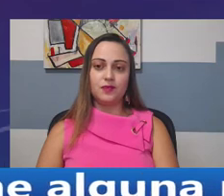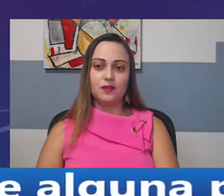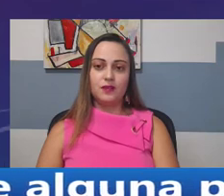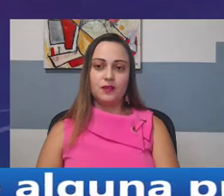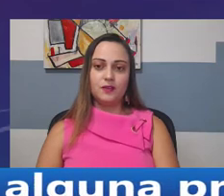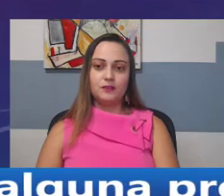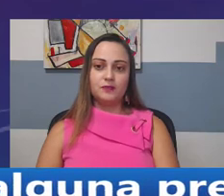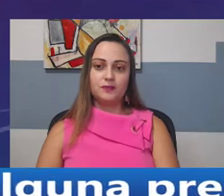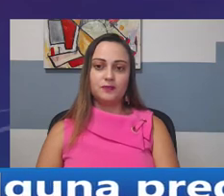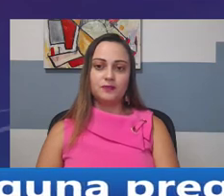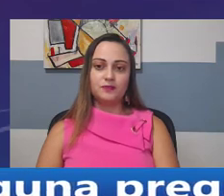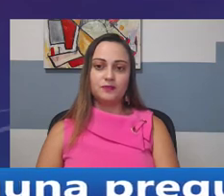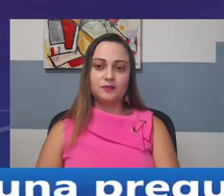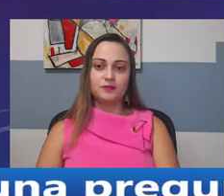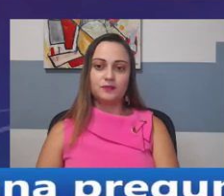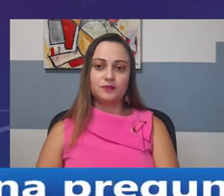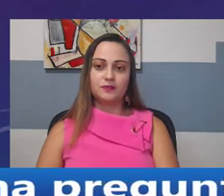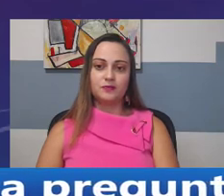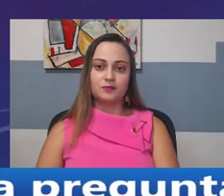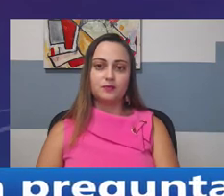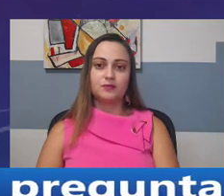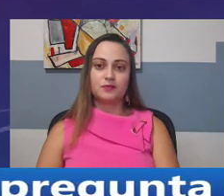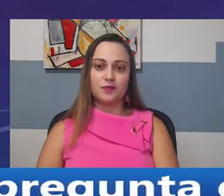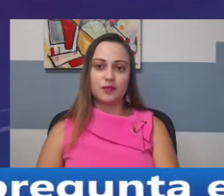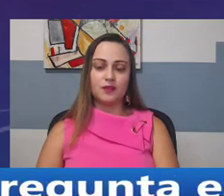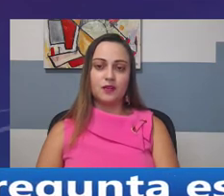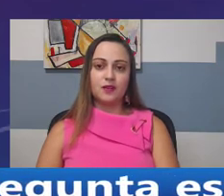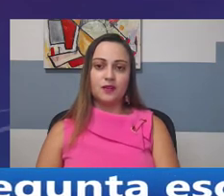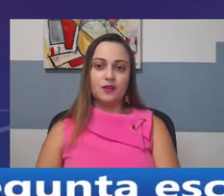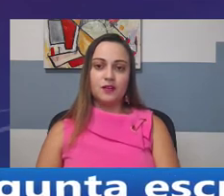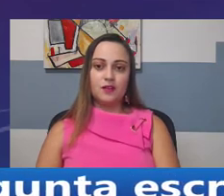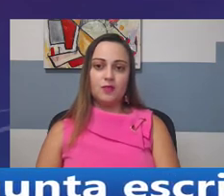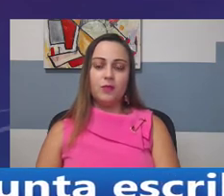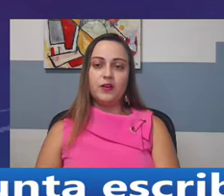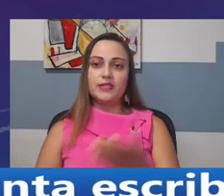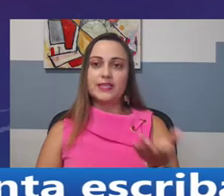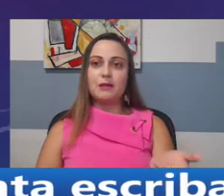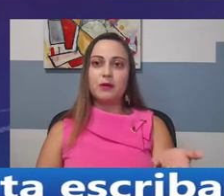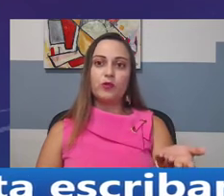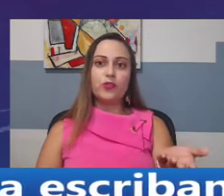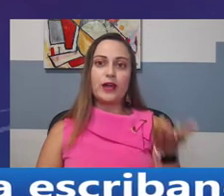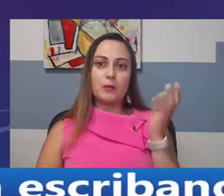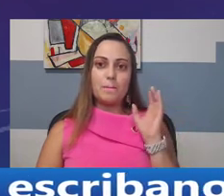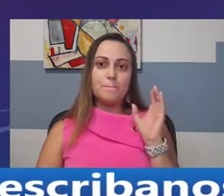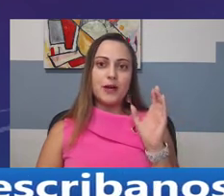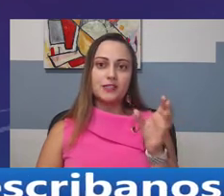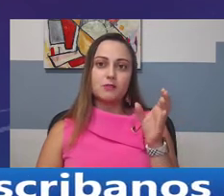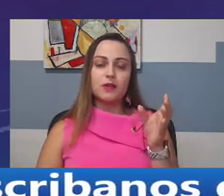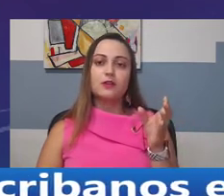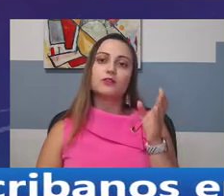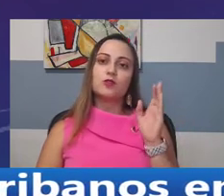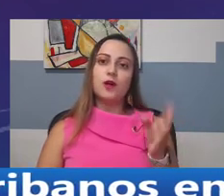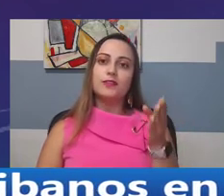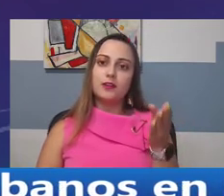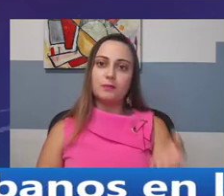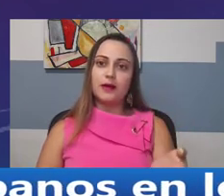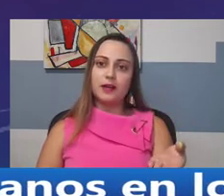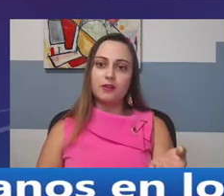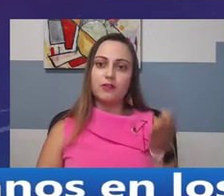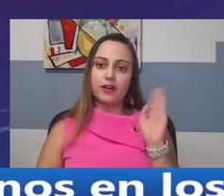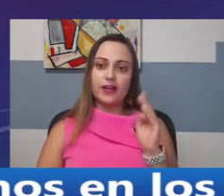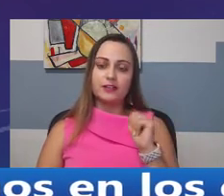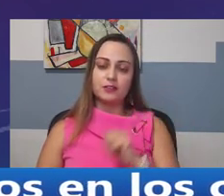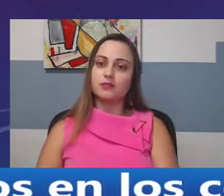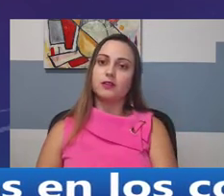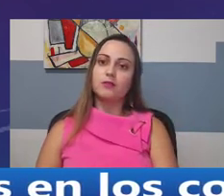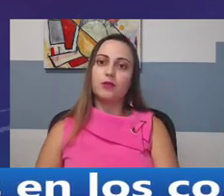Tú le echas ganas y ganas mucho dinero. Tú no le echas ganas y ganas poco dinero. Bueno, y esa es la pregunta. Más o menos, ¿cuánto le